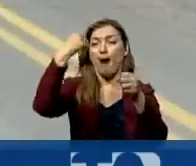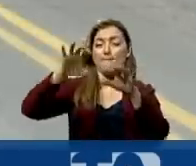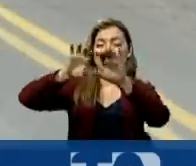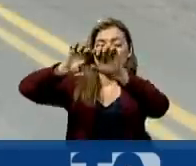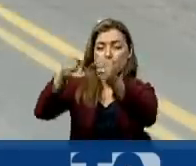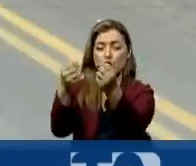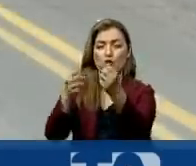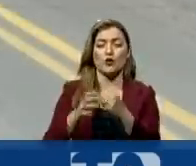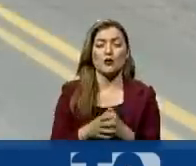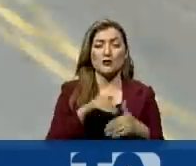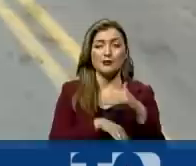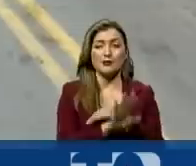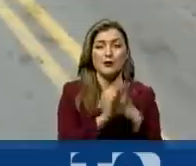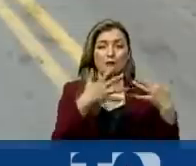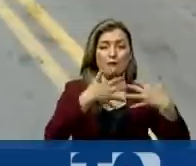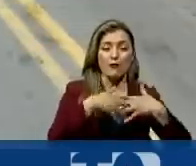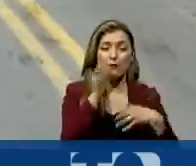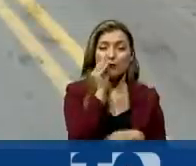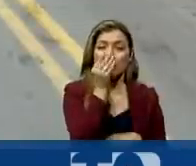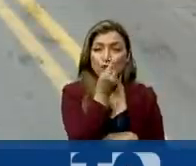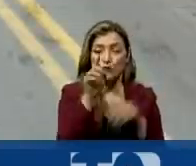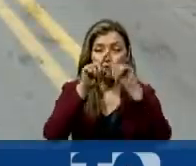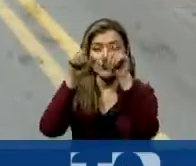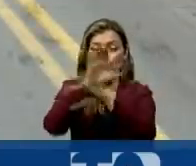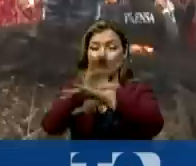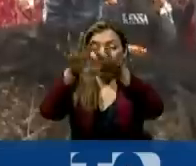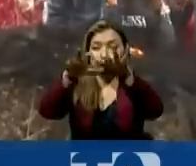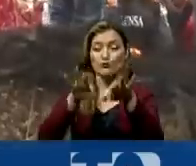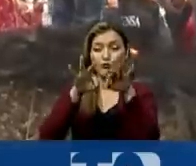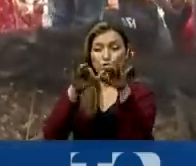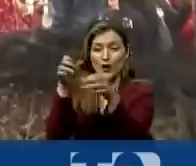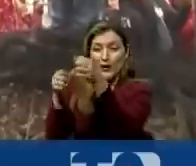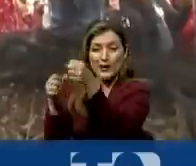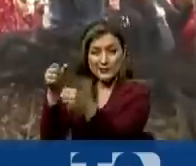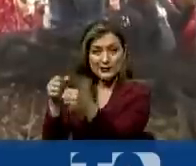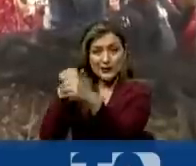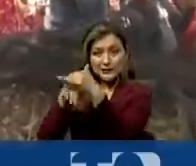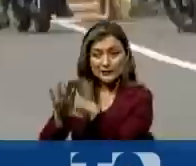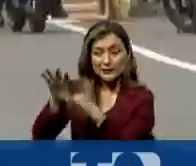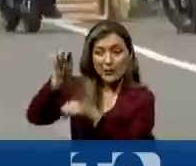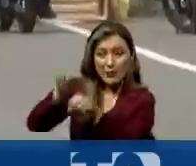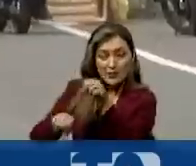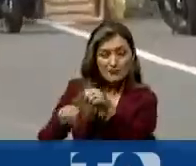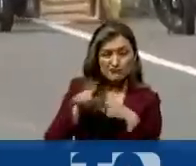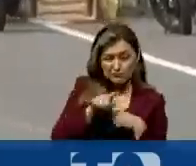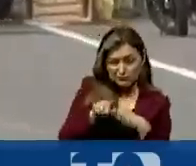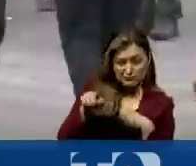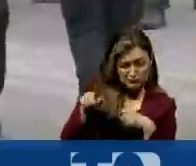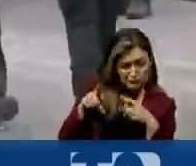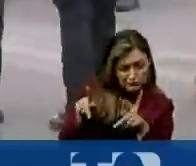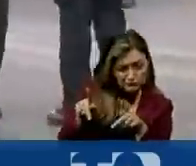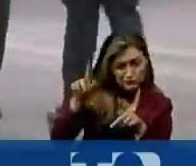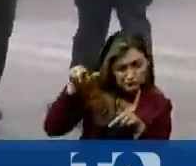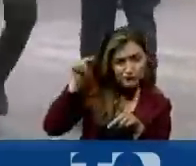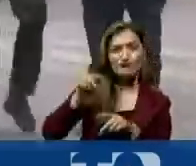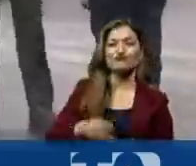y coral florícolas lecheras empresas agricultoras eso no puede suceder ni se puede permitir y